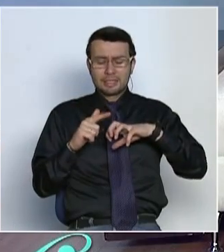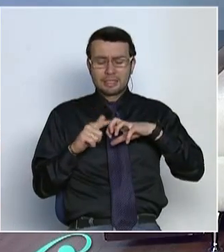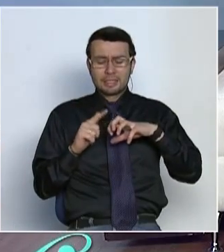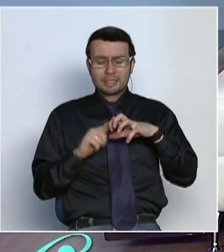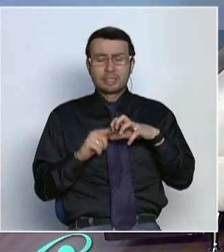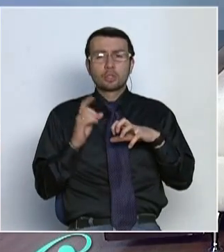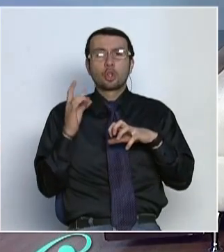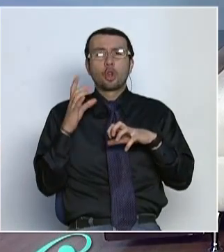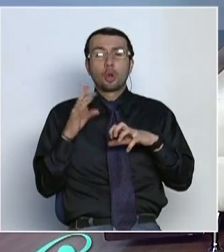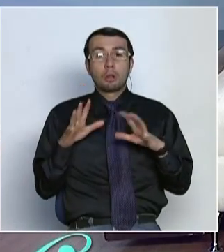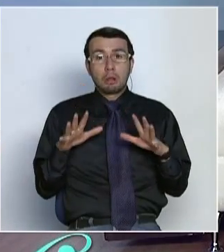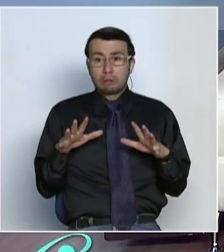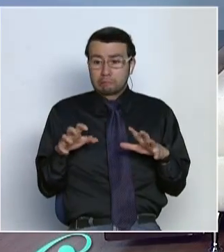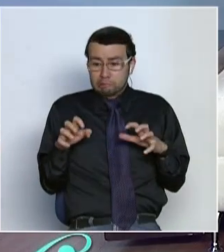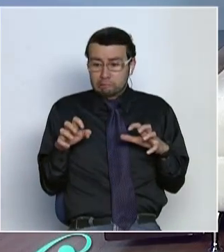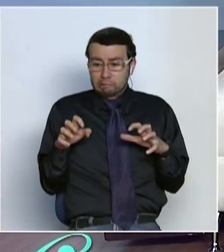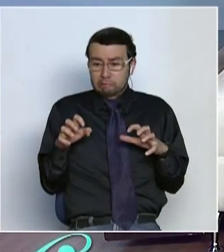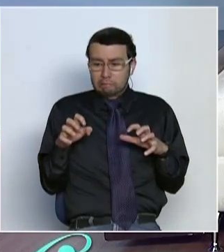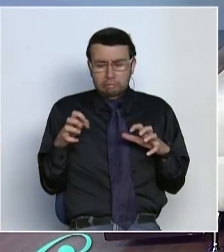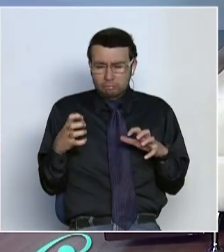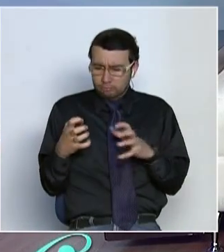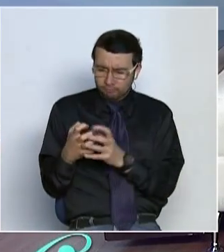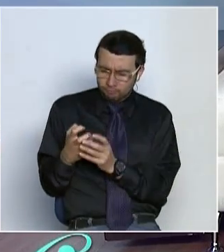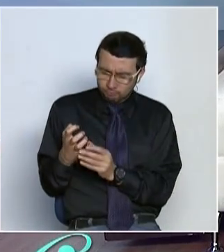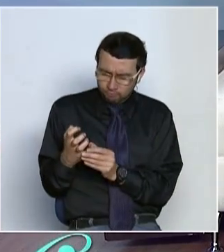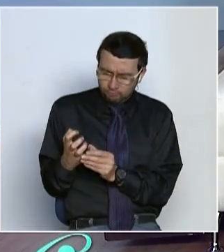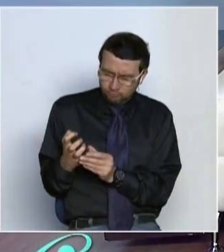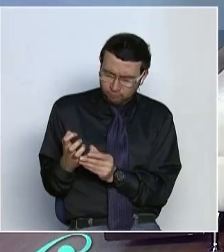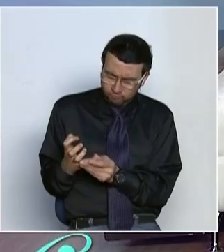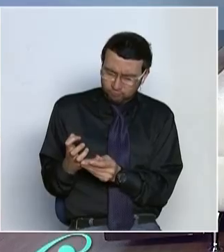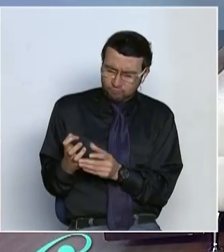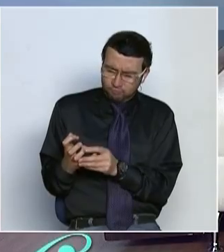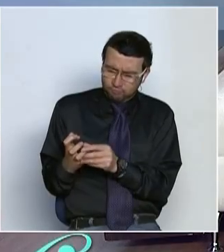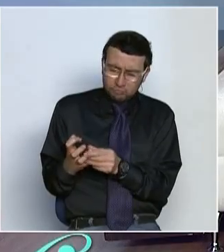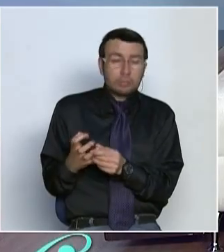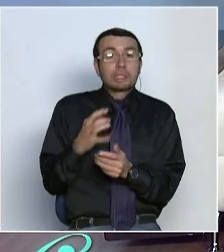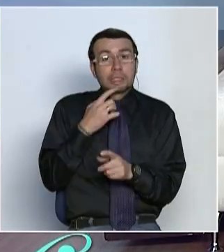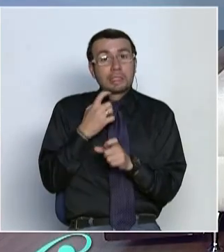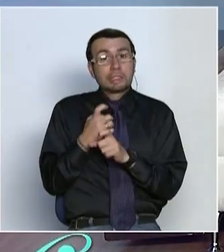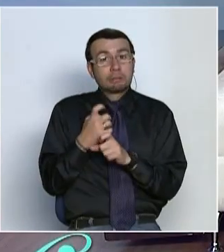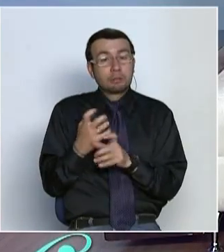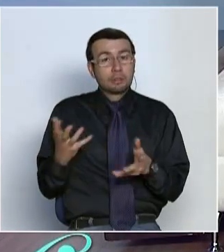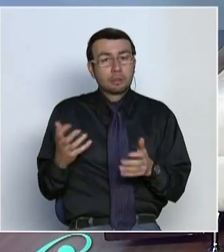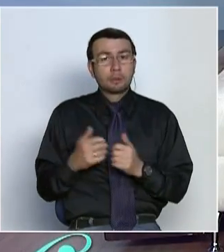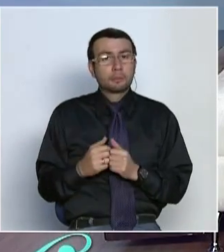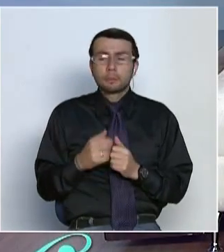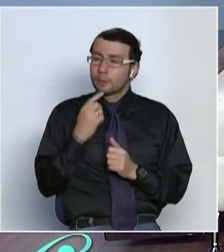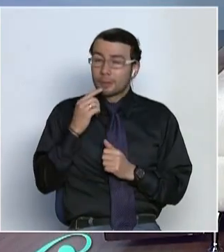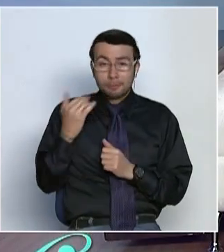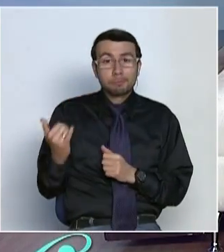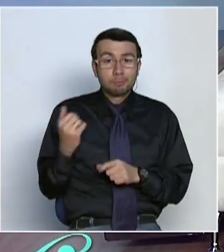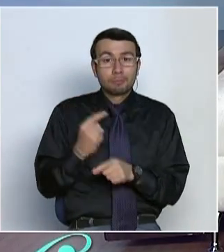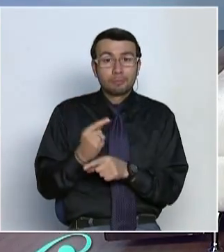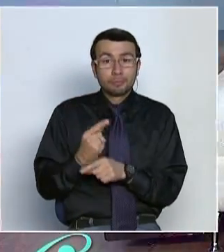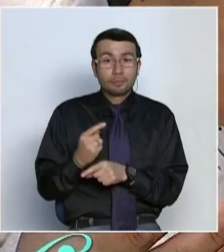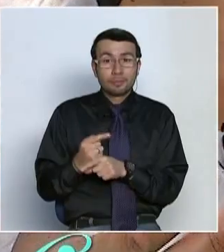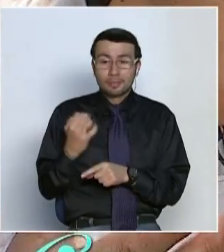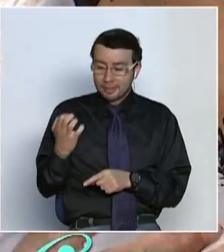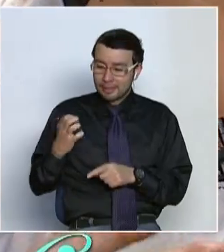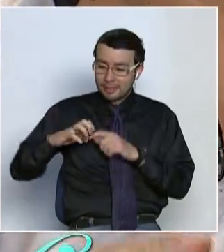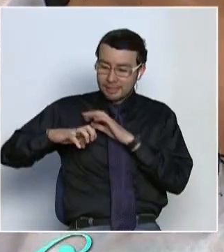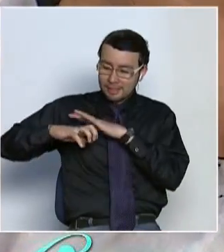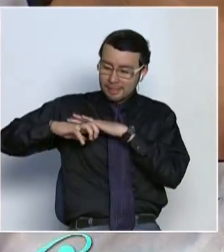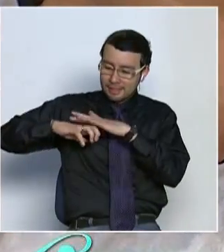me engatillaban. Sí. Oscar, engatillaban. muchachos, si me hacen una toma de esta, eran estas articulaciones de la mitad las que más